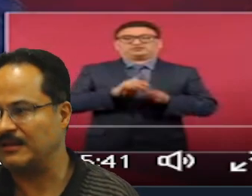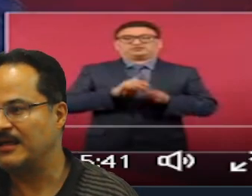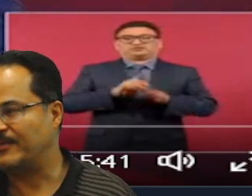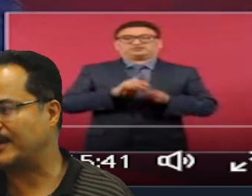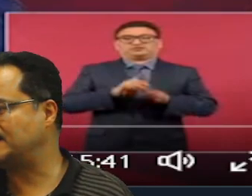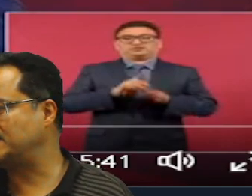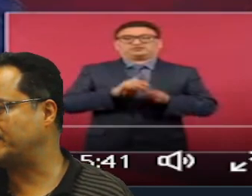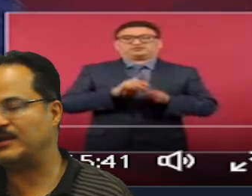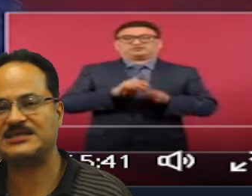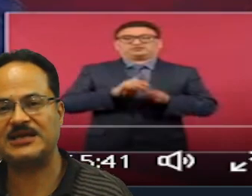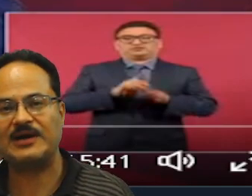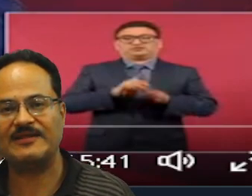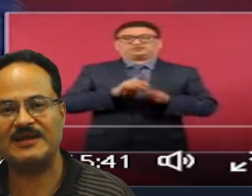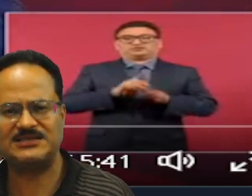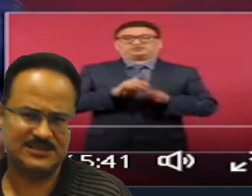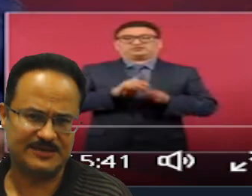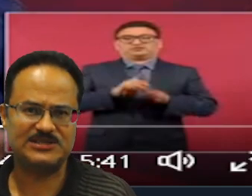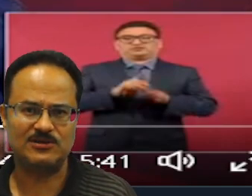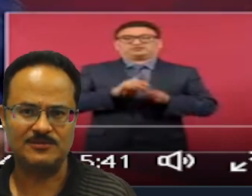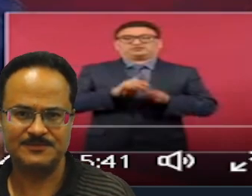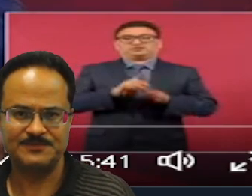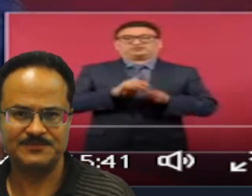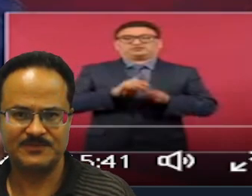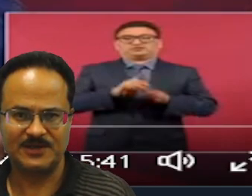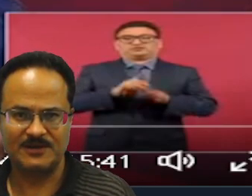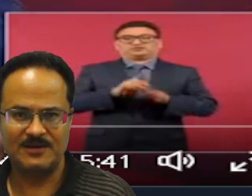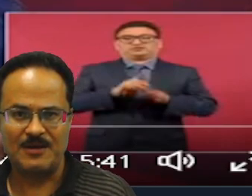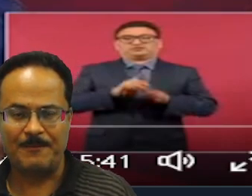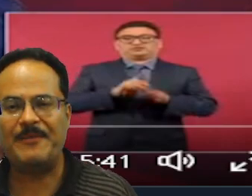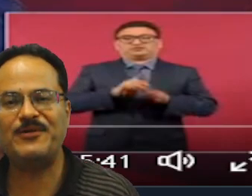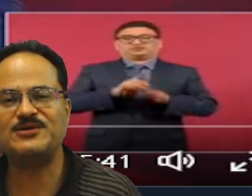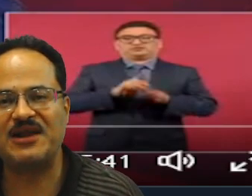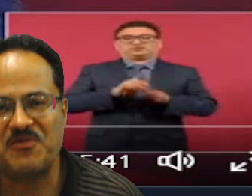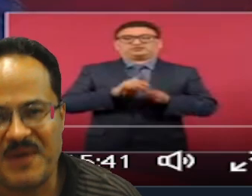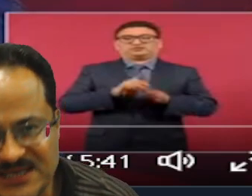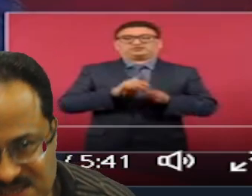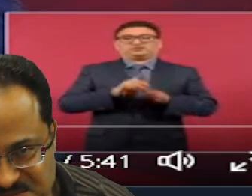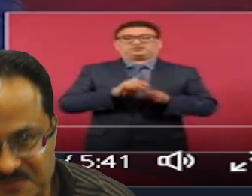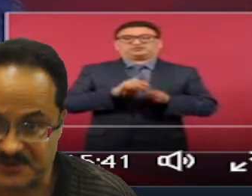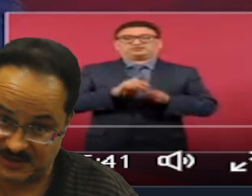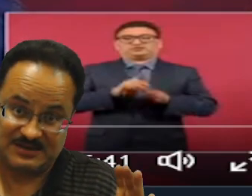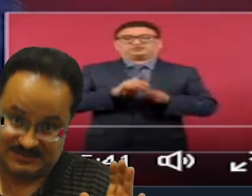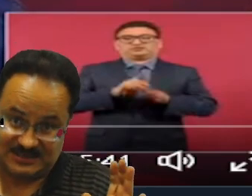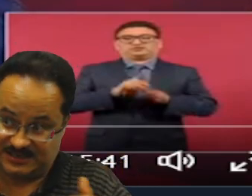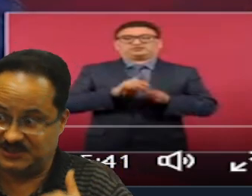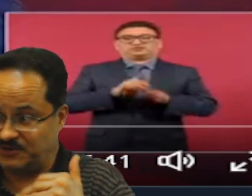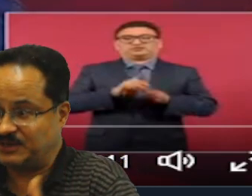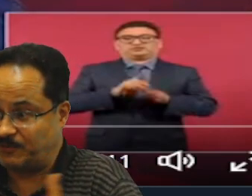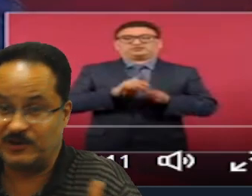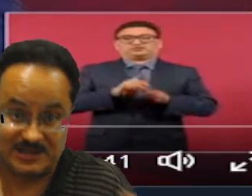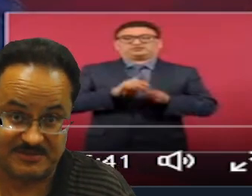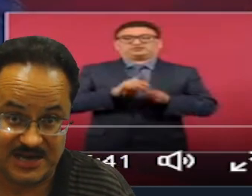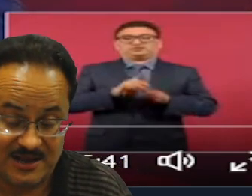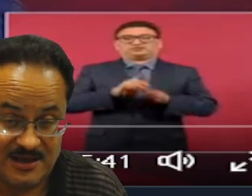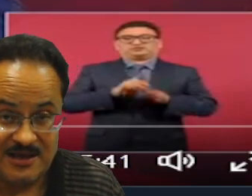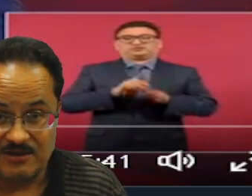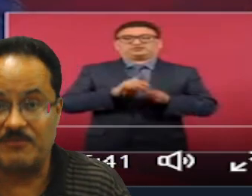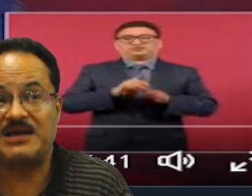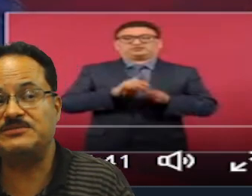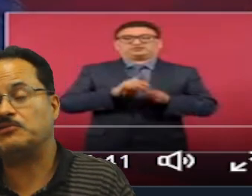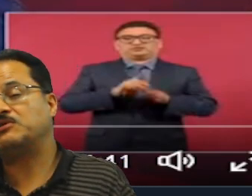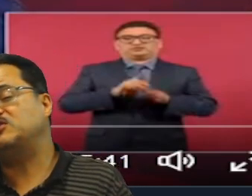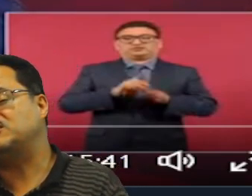del de aquel tiempo de Lázaro Cárdenas indemnizó Vámonos a lo máximo porque les digo no se ha podido determinar